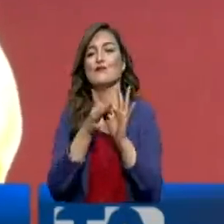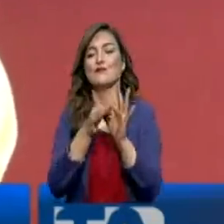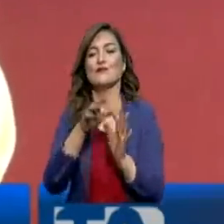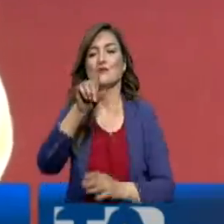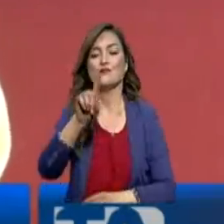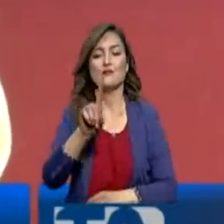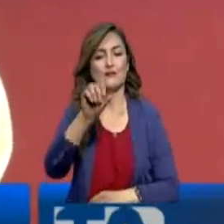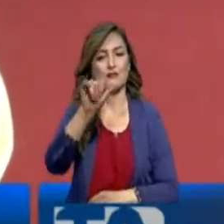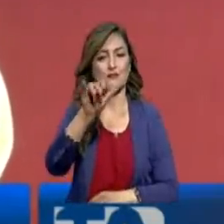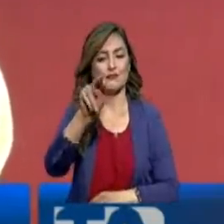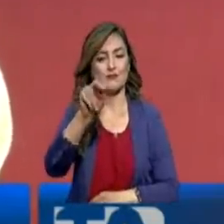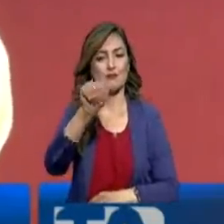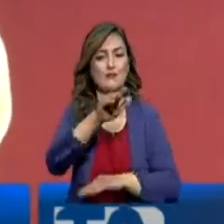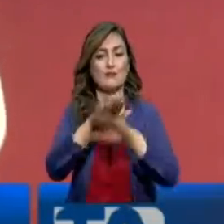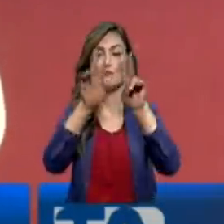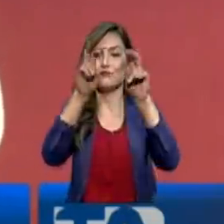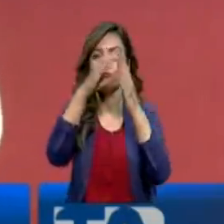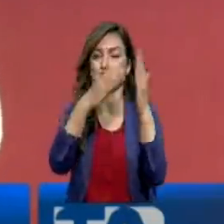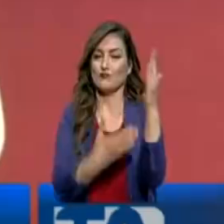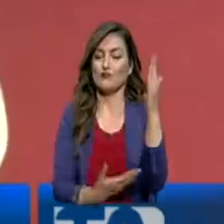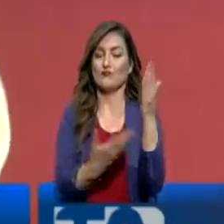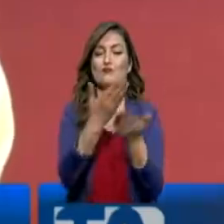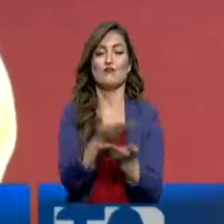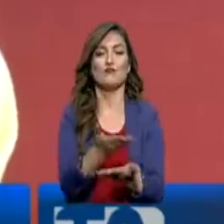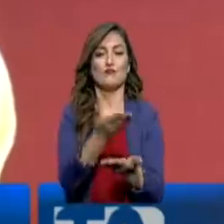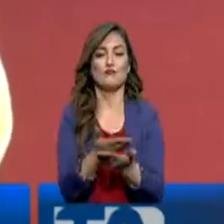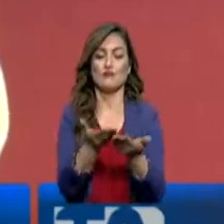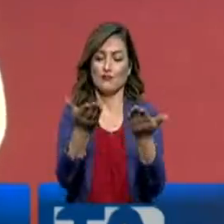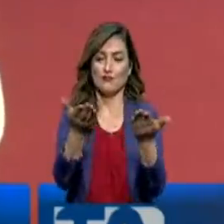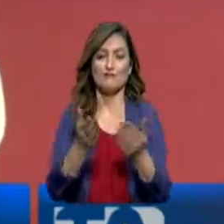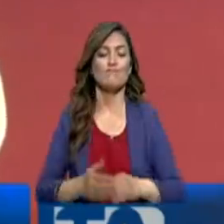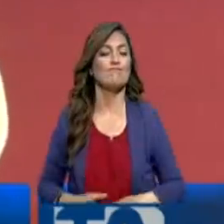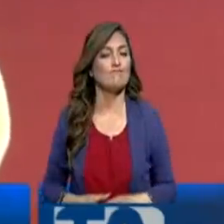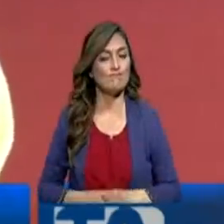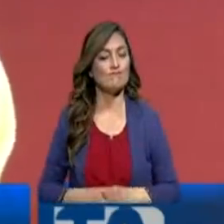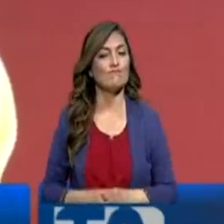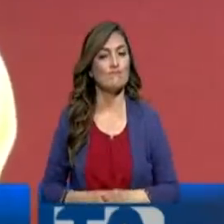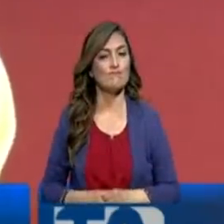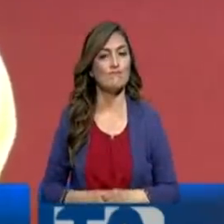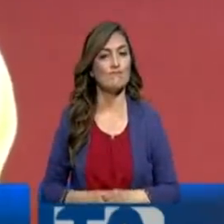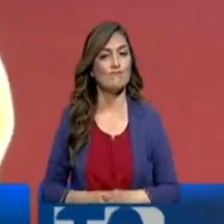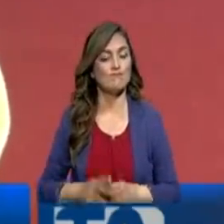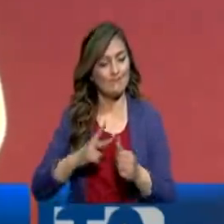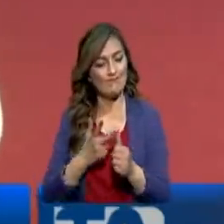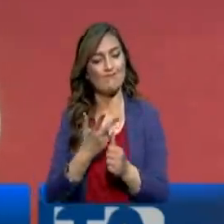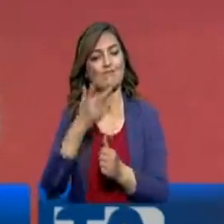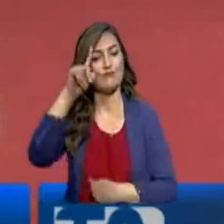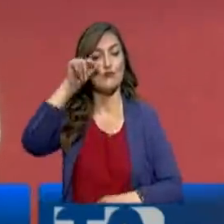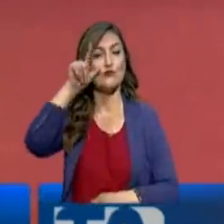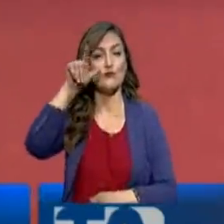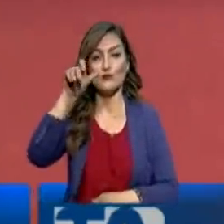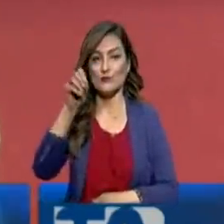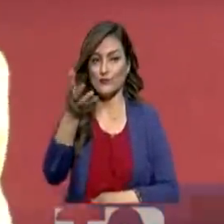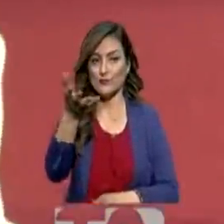Dayana Monroy hizo un reportaje sobre el contenido de esta propuesta que llega aquí a la Asamblea Nacional el día de hoy, la tercera en el gobierno de